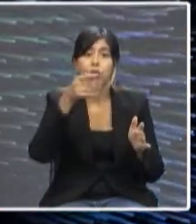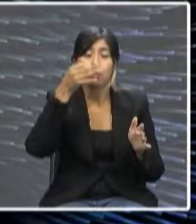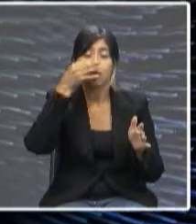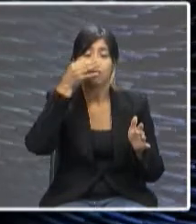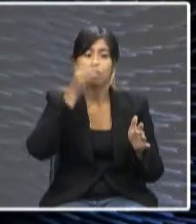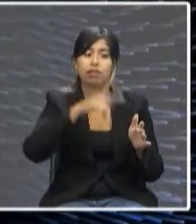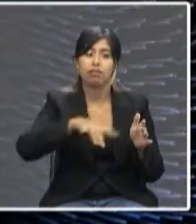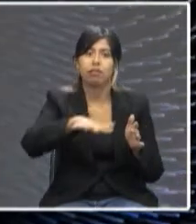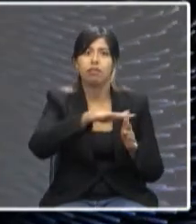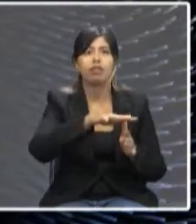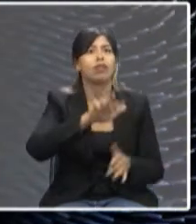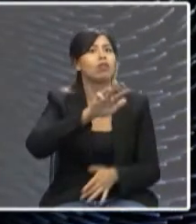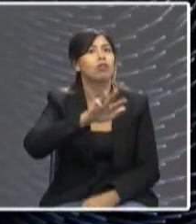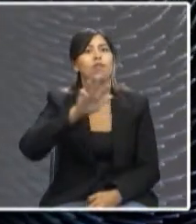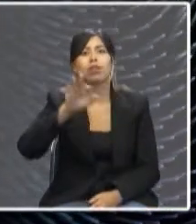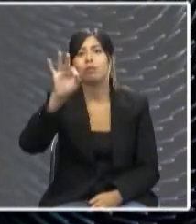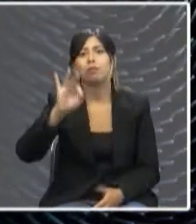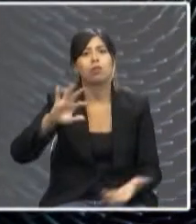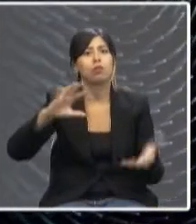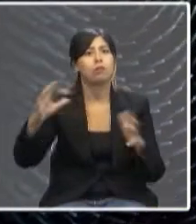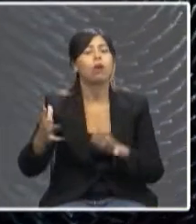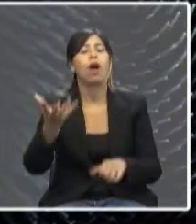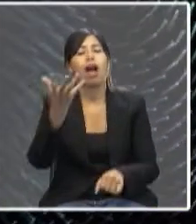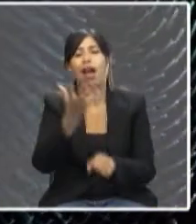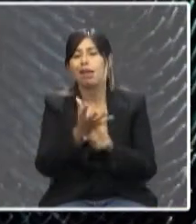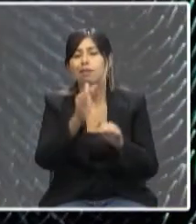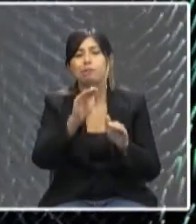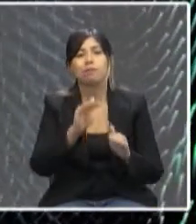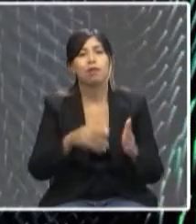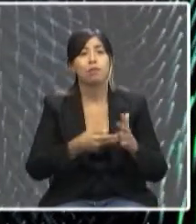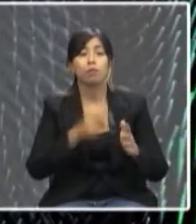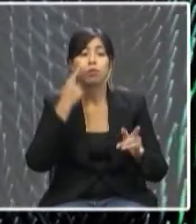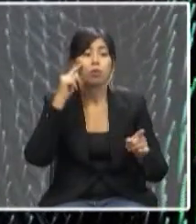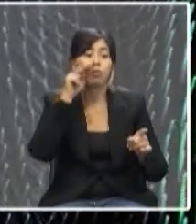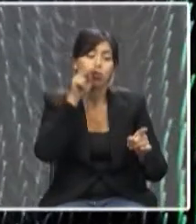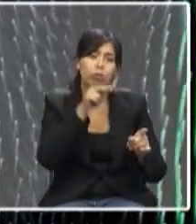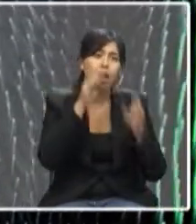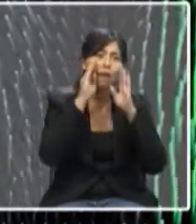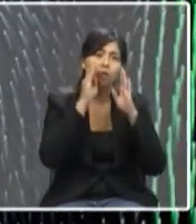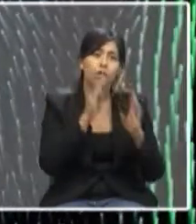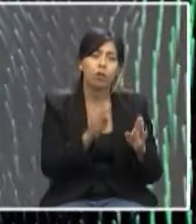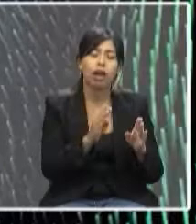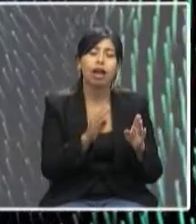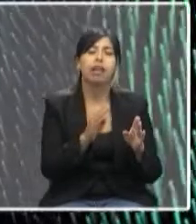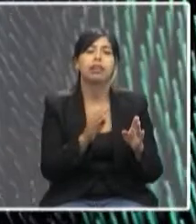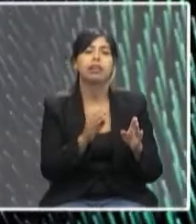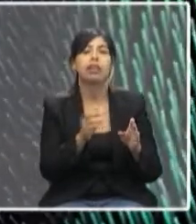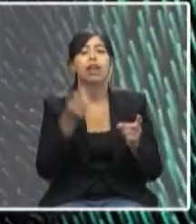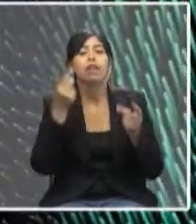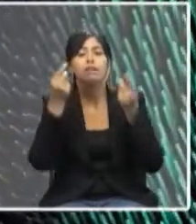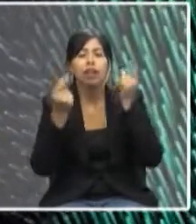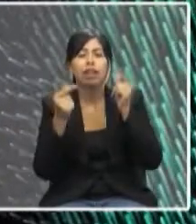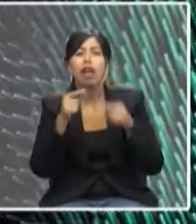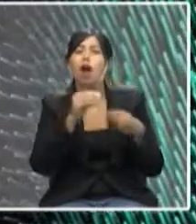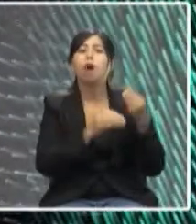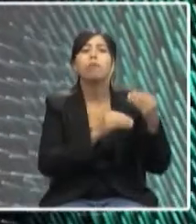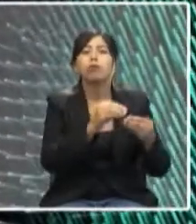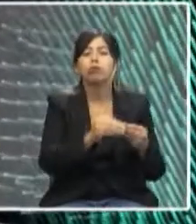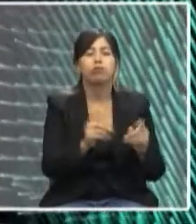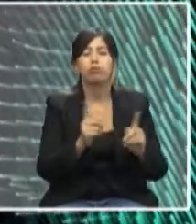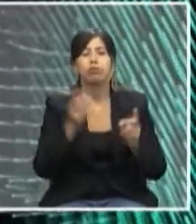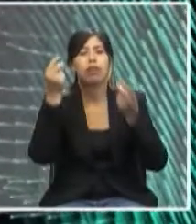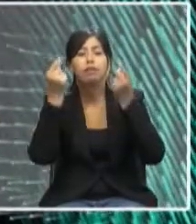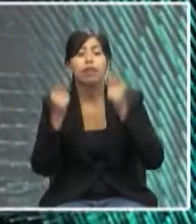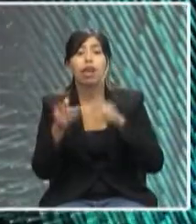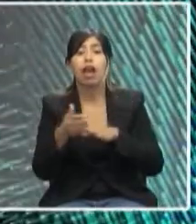tiene el 99% del mundo. Enfocarte más en intentar algo que en hacer un proceso de algo antes de saber si